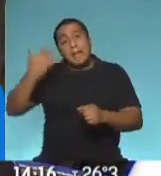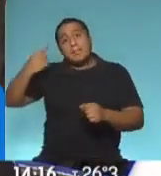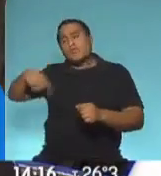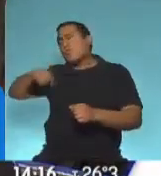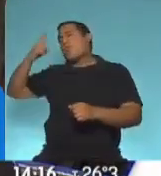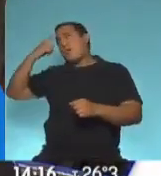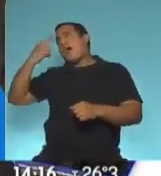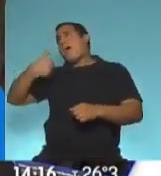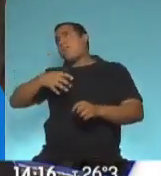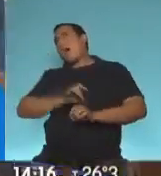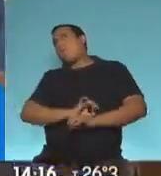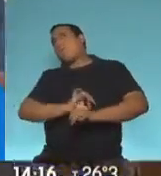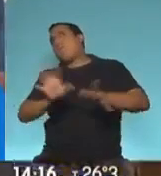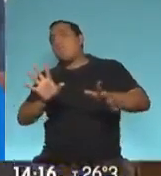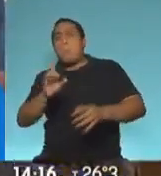imaginado